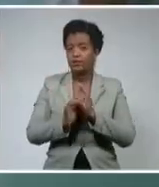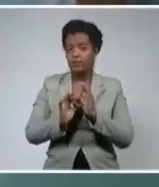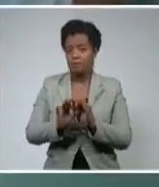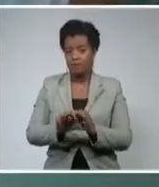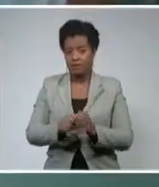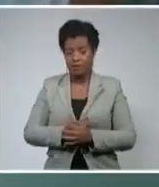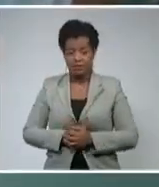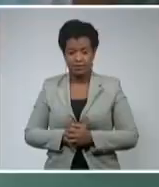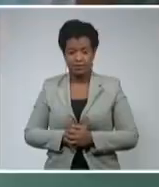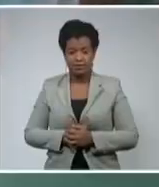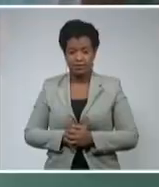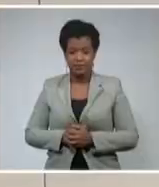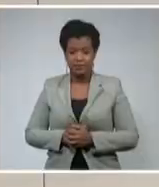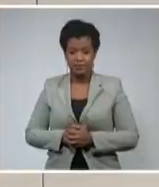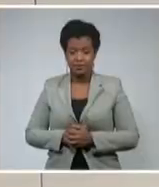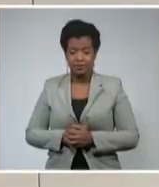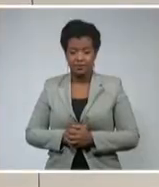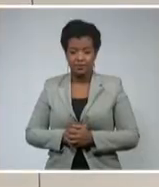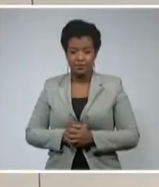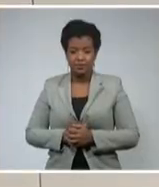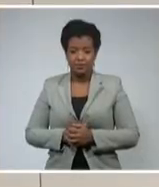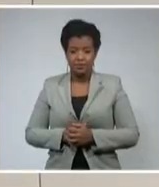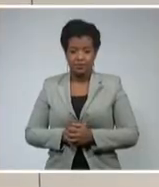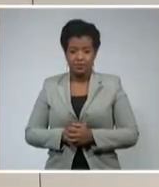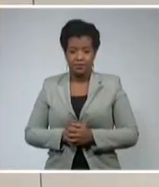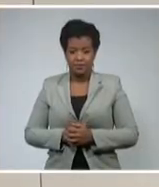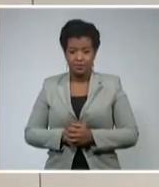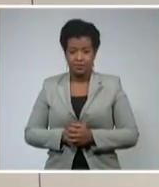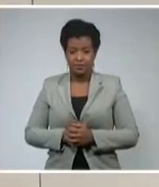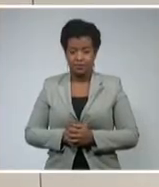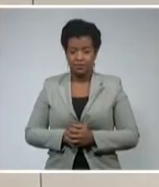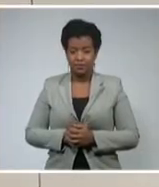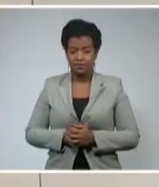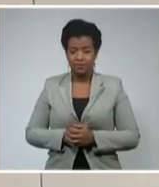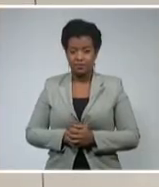del convenio. Maricela Recasens, Sistema Informativo de la Televisión Cubana.